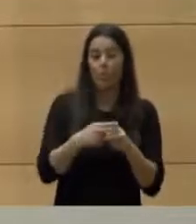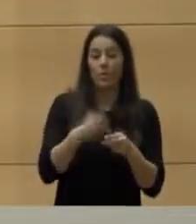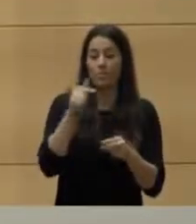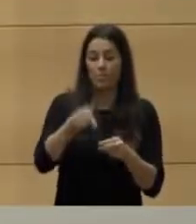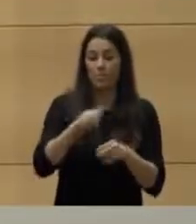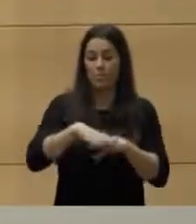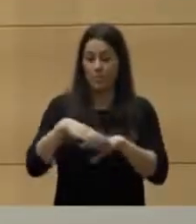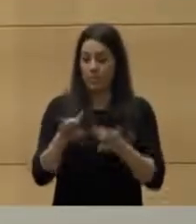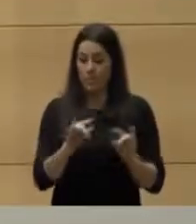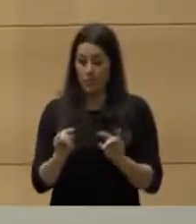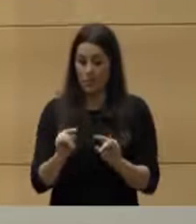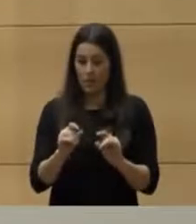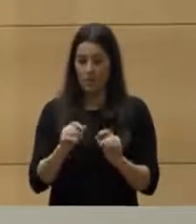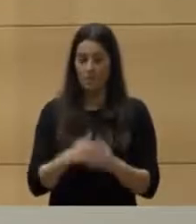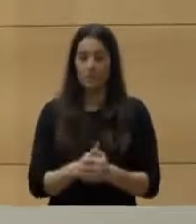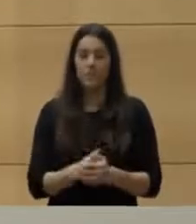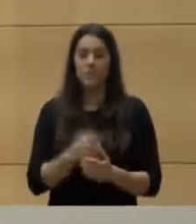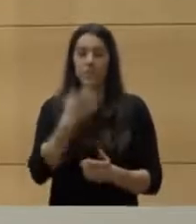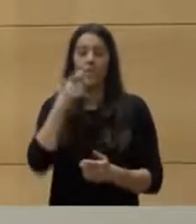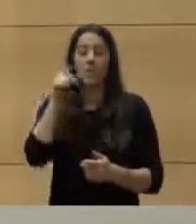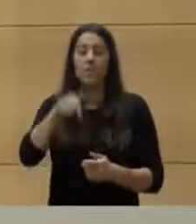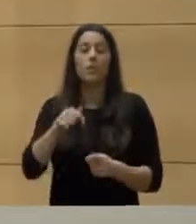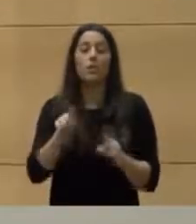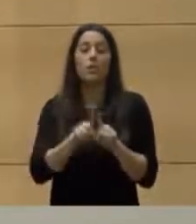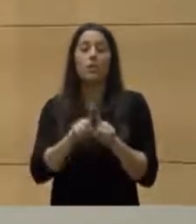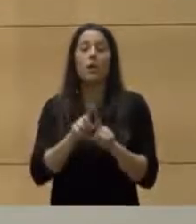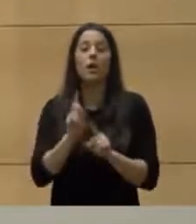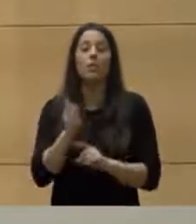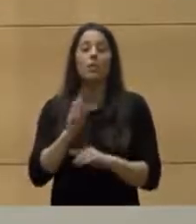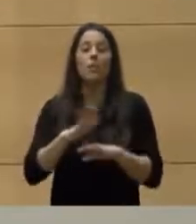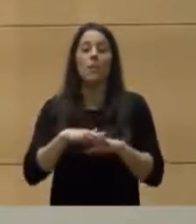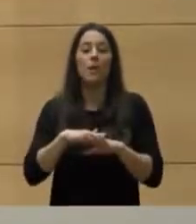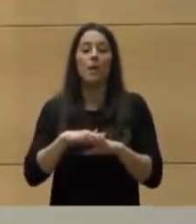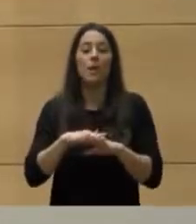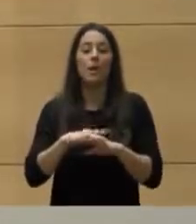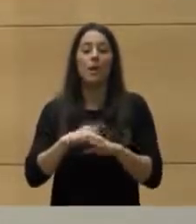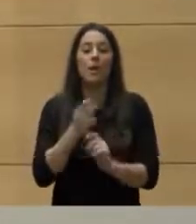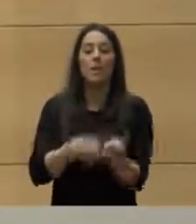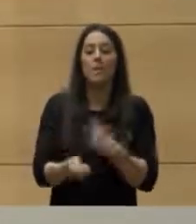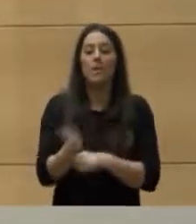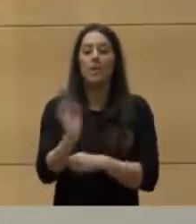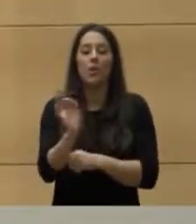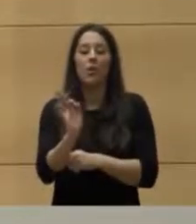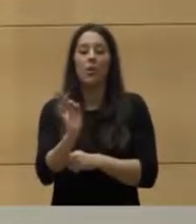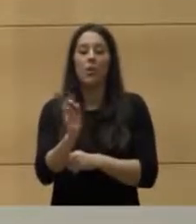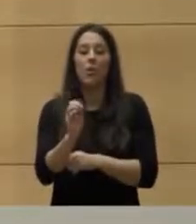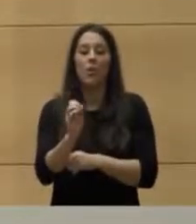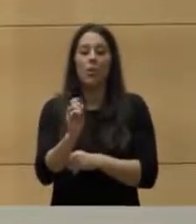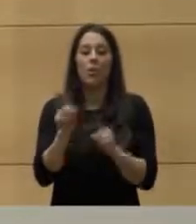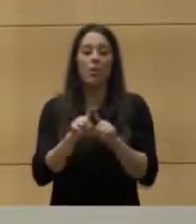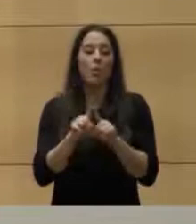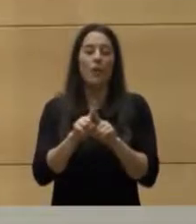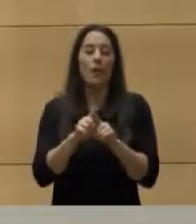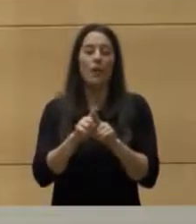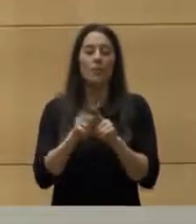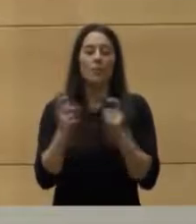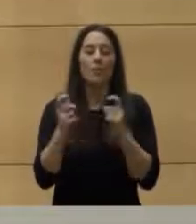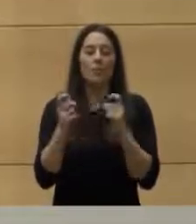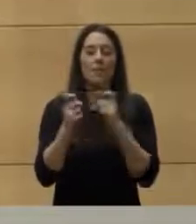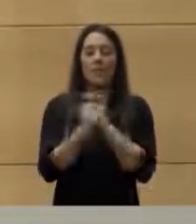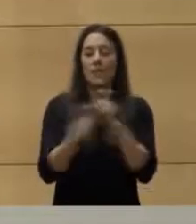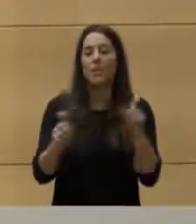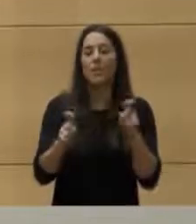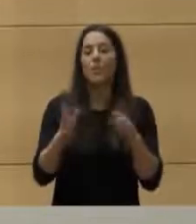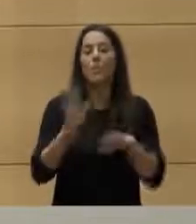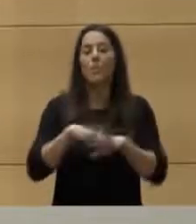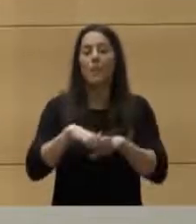una operación simplemente de ruedas de prensa o de marketing, de campañas electorales, hemos vendido humo y